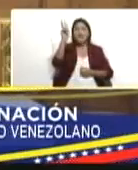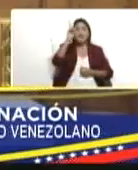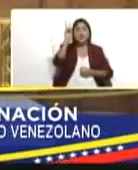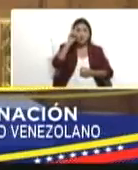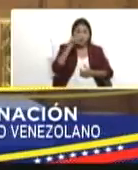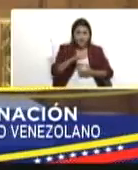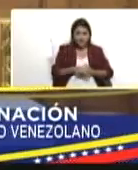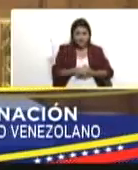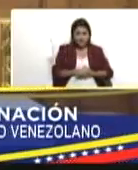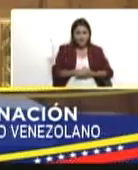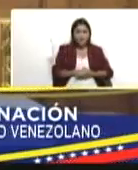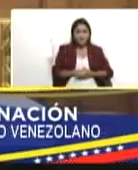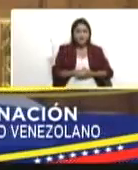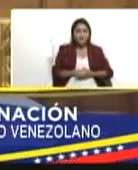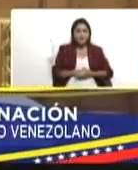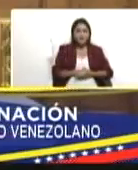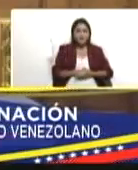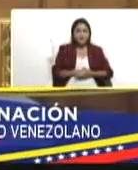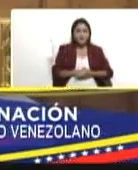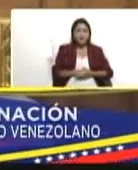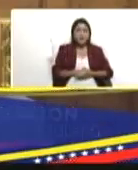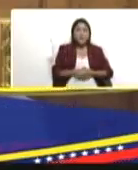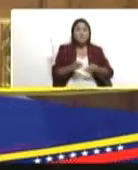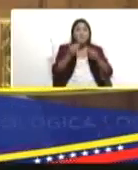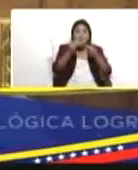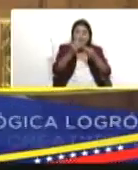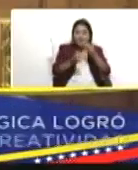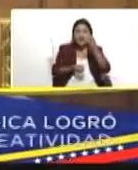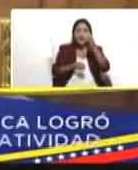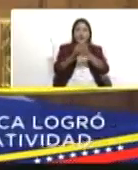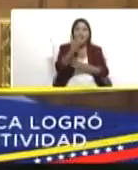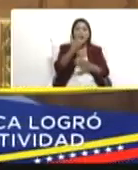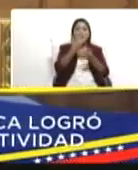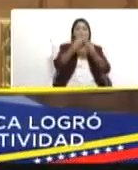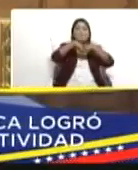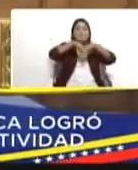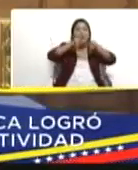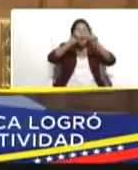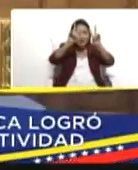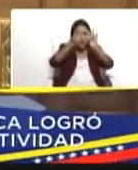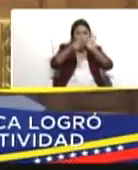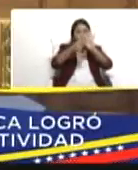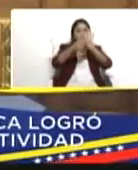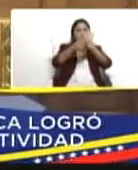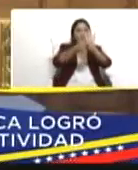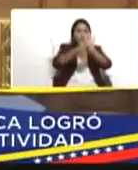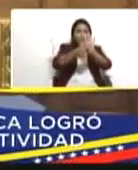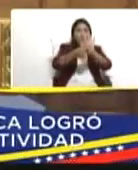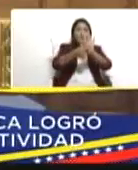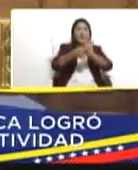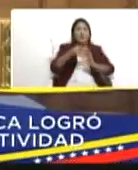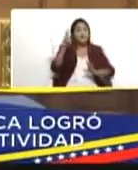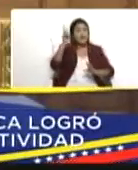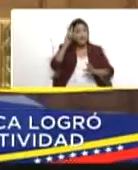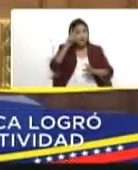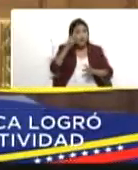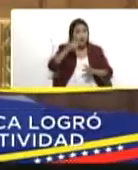el contexto de la creación de valores nacionalistas estuvimos